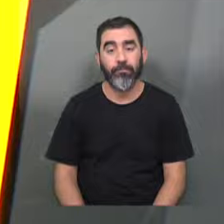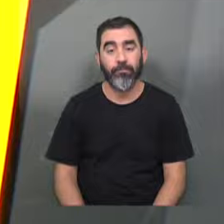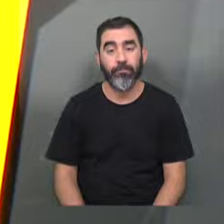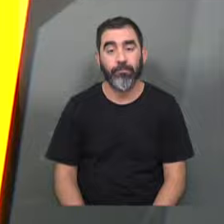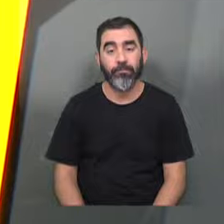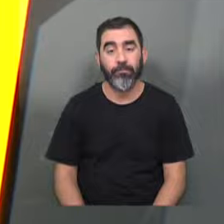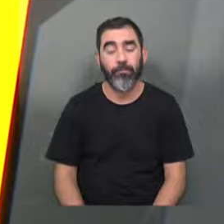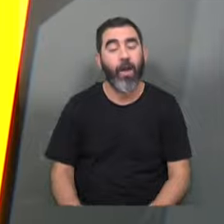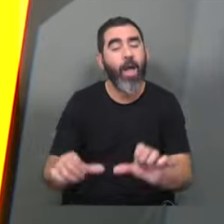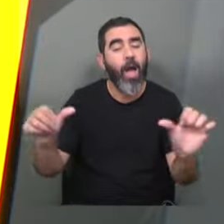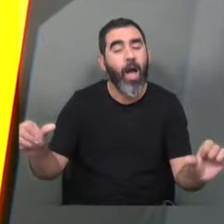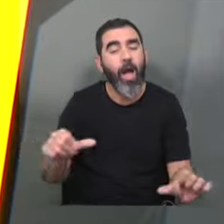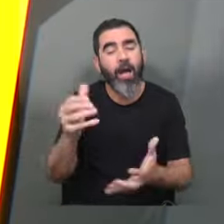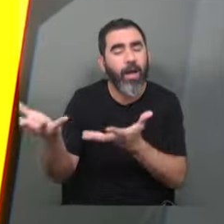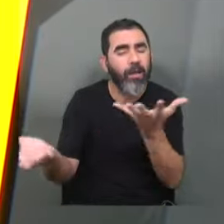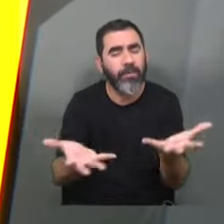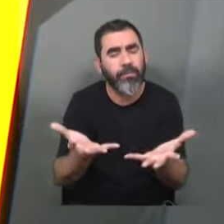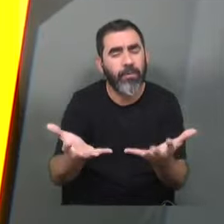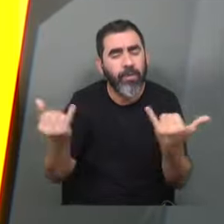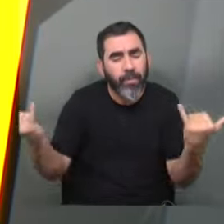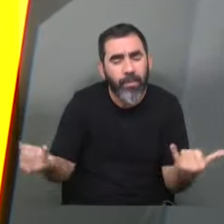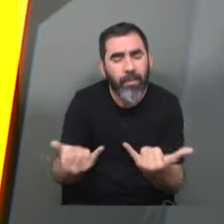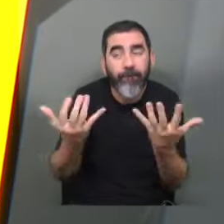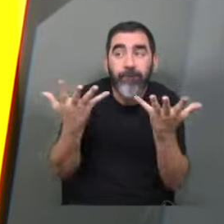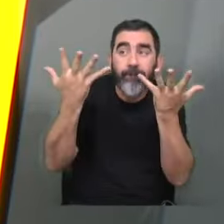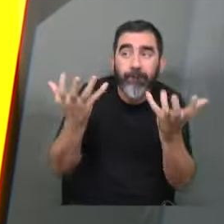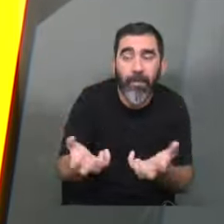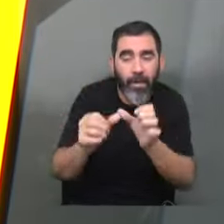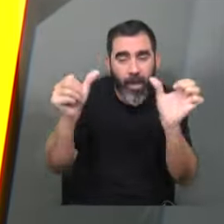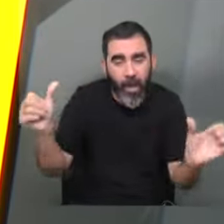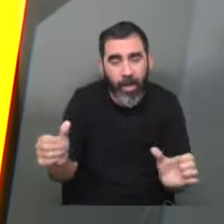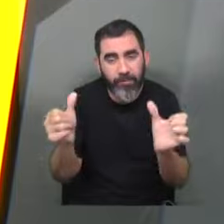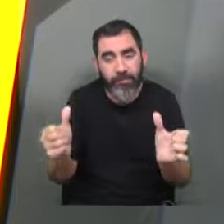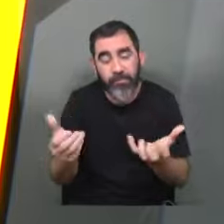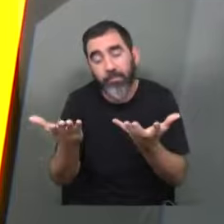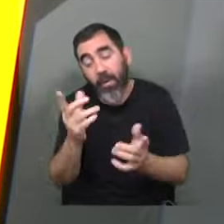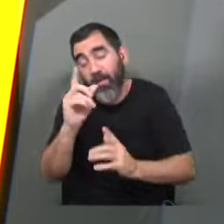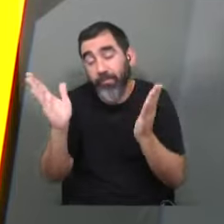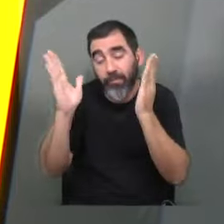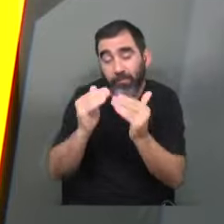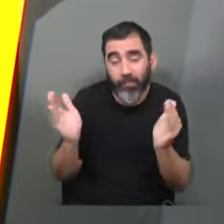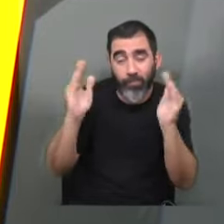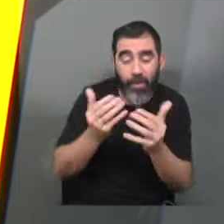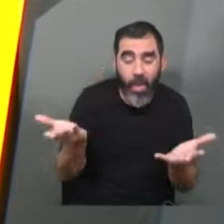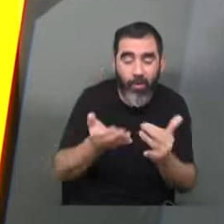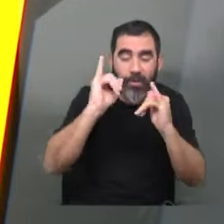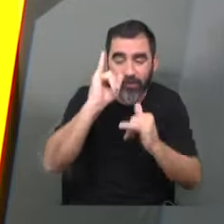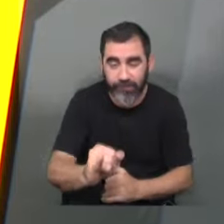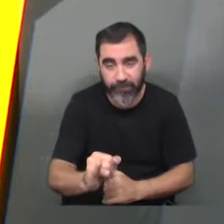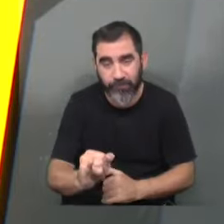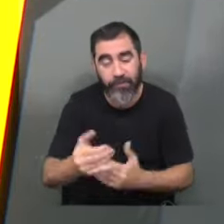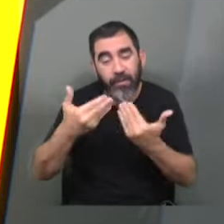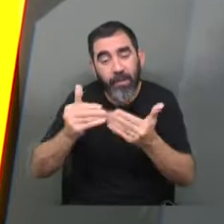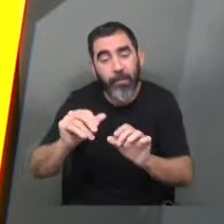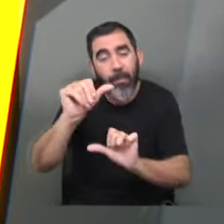Vamos a hacer algo que hace muchísimo tiempo tenemos ganas de hacer en estudios y que, bueno, por una o por otra no habíamos tenido la chance, que es empezar a